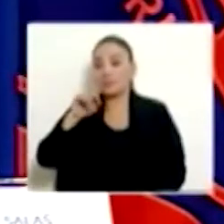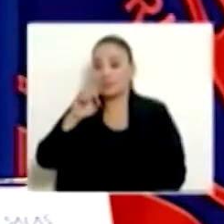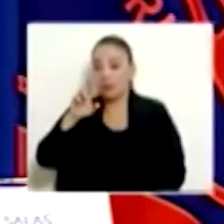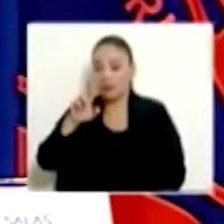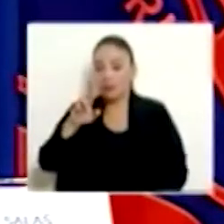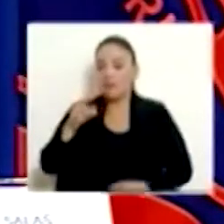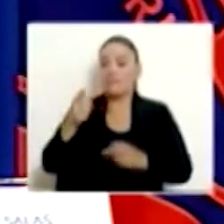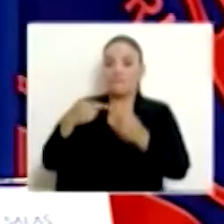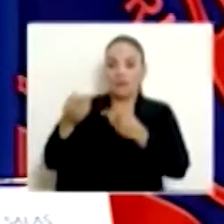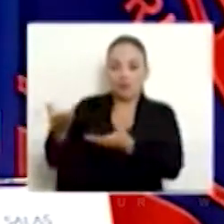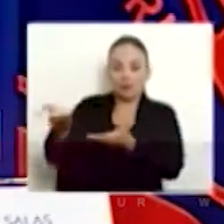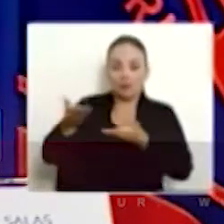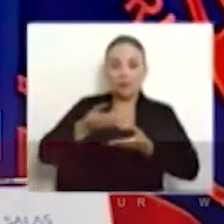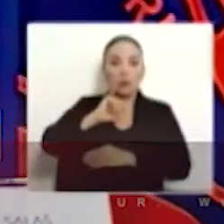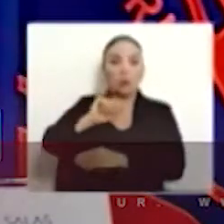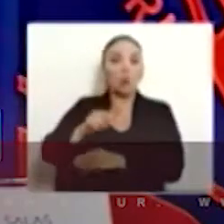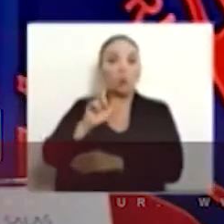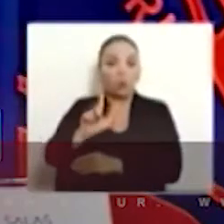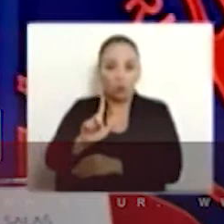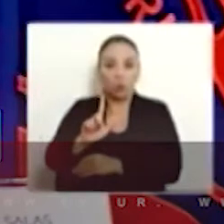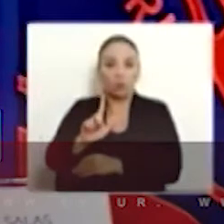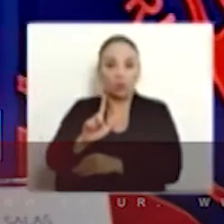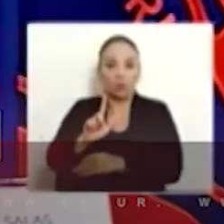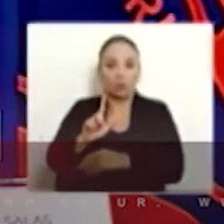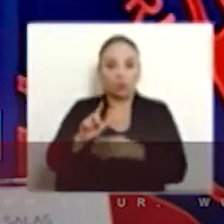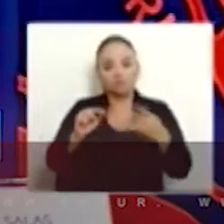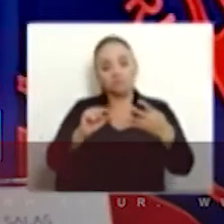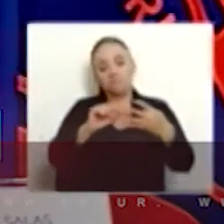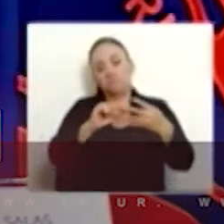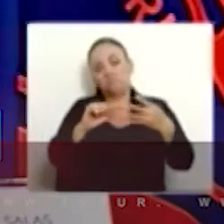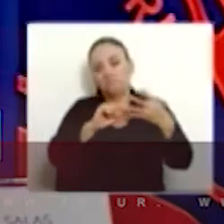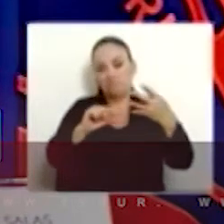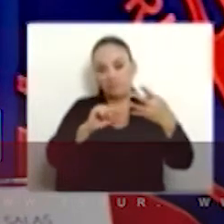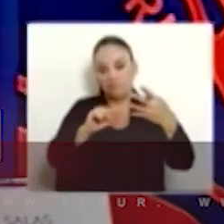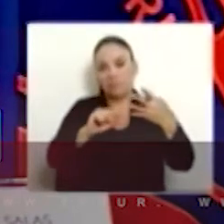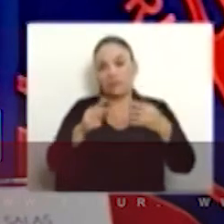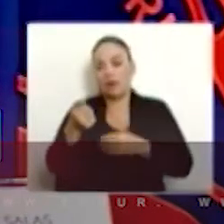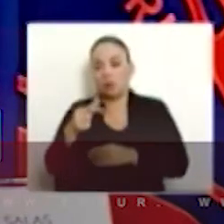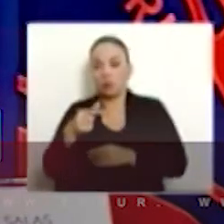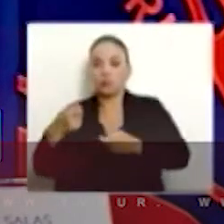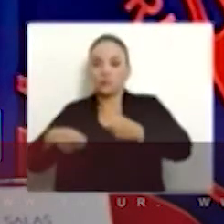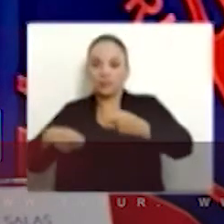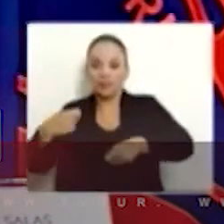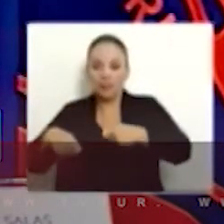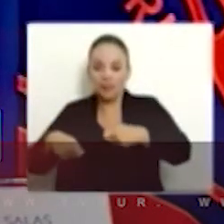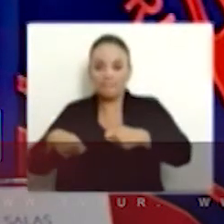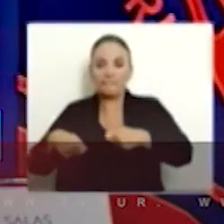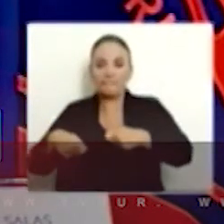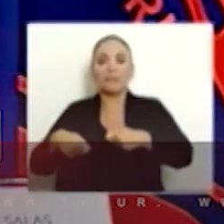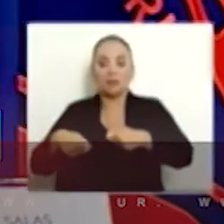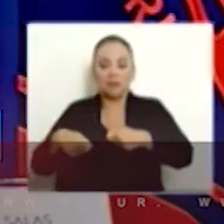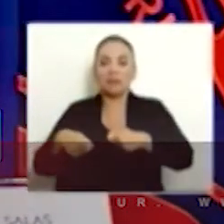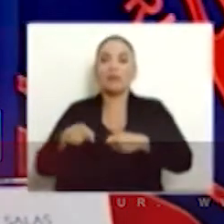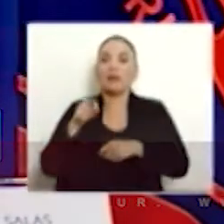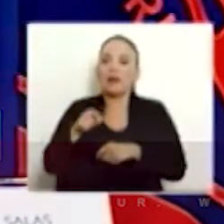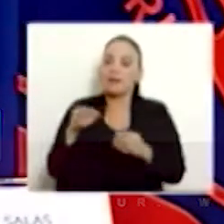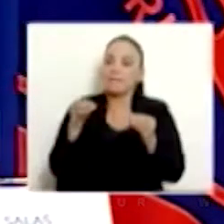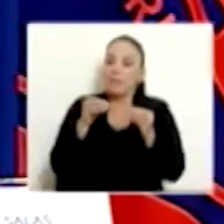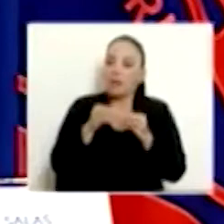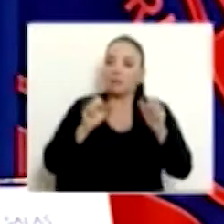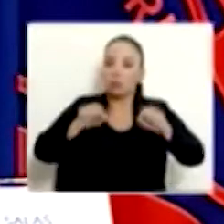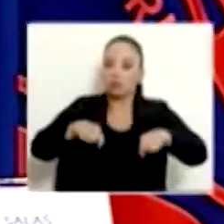en julio especialmente ya ha avanzado julio agosto septiembre vamos a tener este más